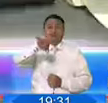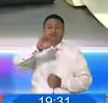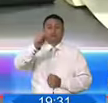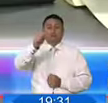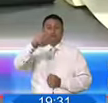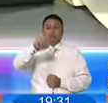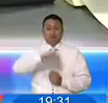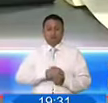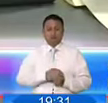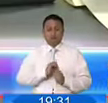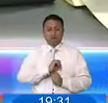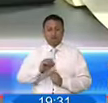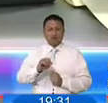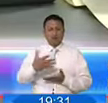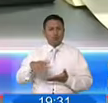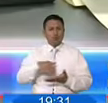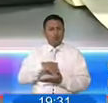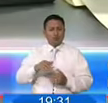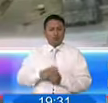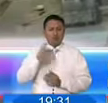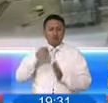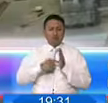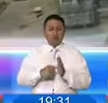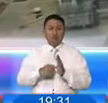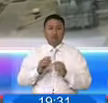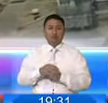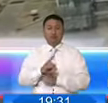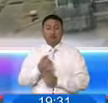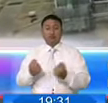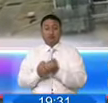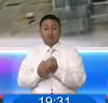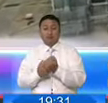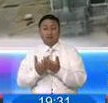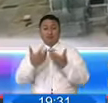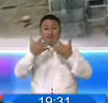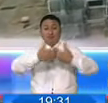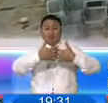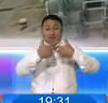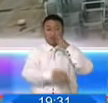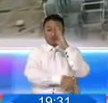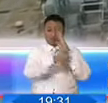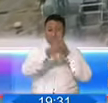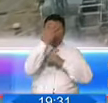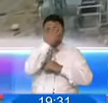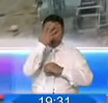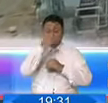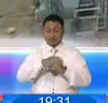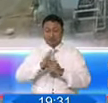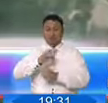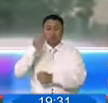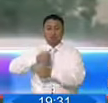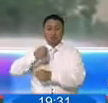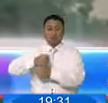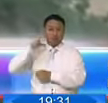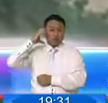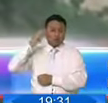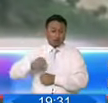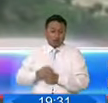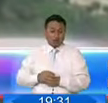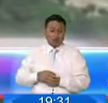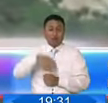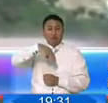en donde se registraron irregularidades entre éstos la repotenciación de la refinería de esmeraldas las cuales cuenca terminal de